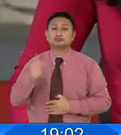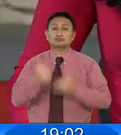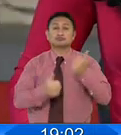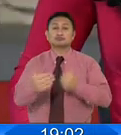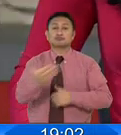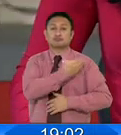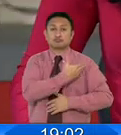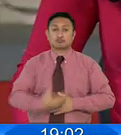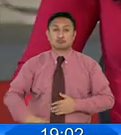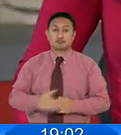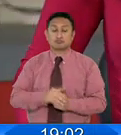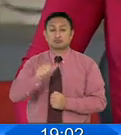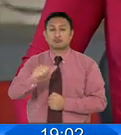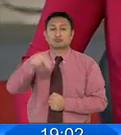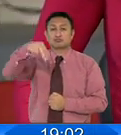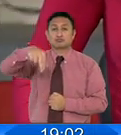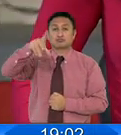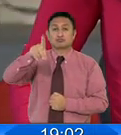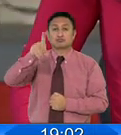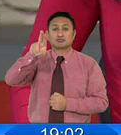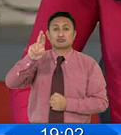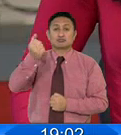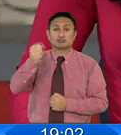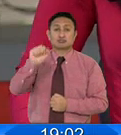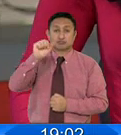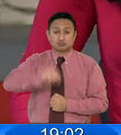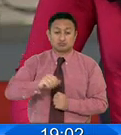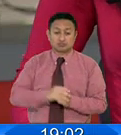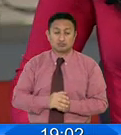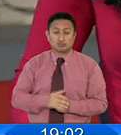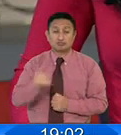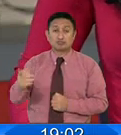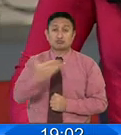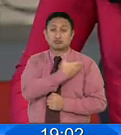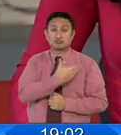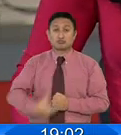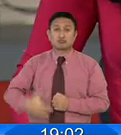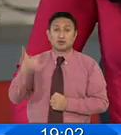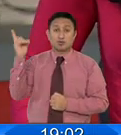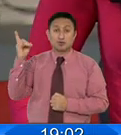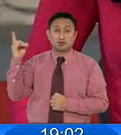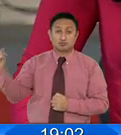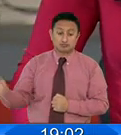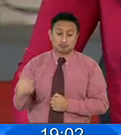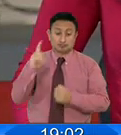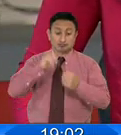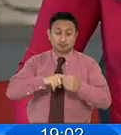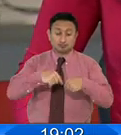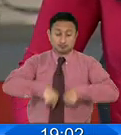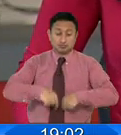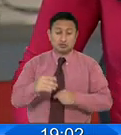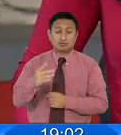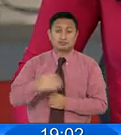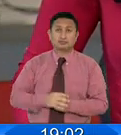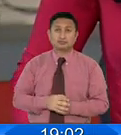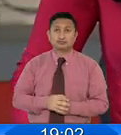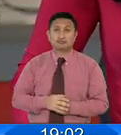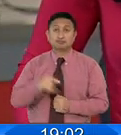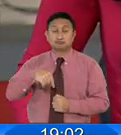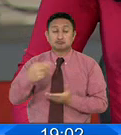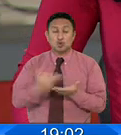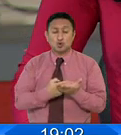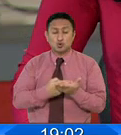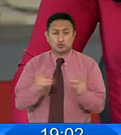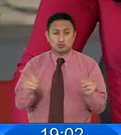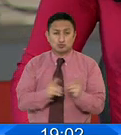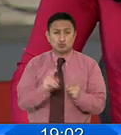presidencia, Andrés Arauz, participó en la investidura del mandatario electo de Bolivia, Luis Arce. Además, tuvo una corta reunión con el presidente